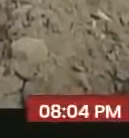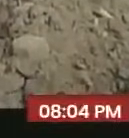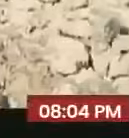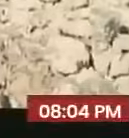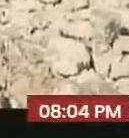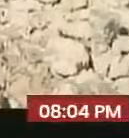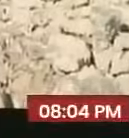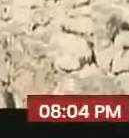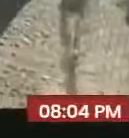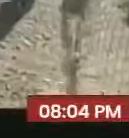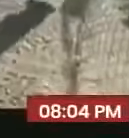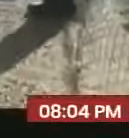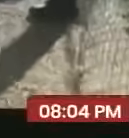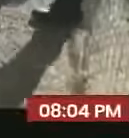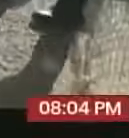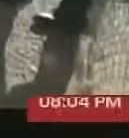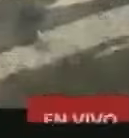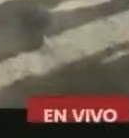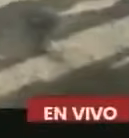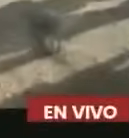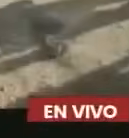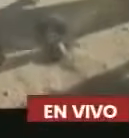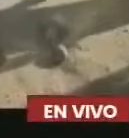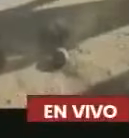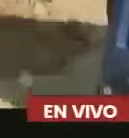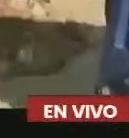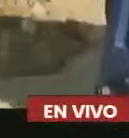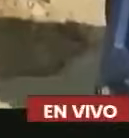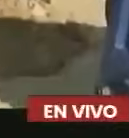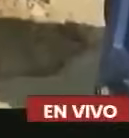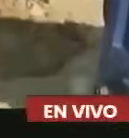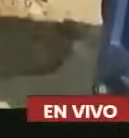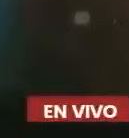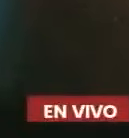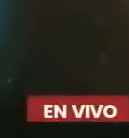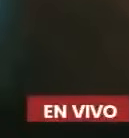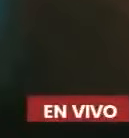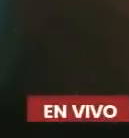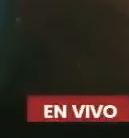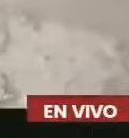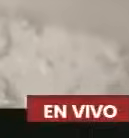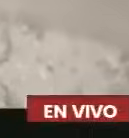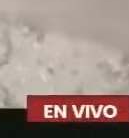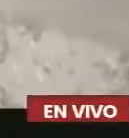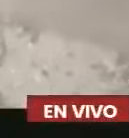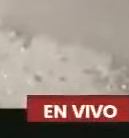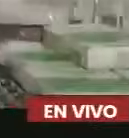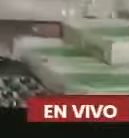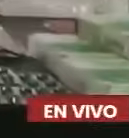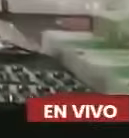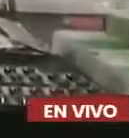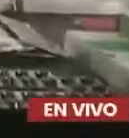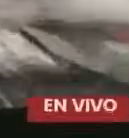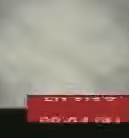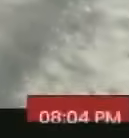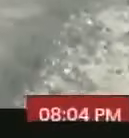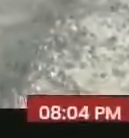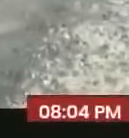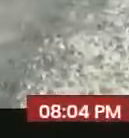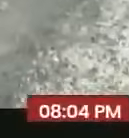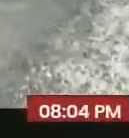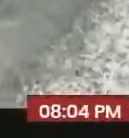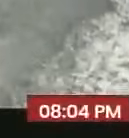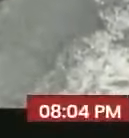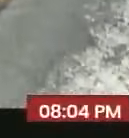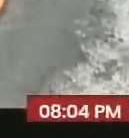problemas reales de la gente. Y que la gente no se quede sin respuesta. Soluciones en tiempo real. Es hora de